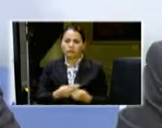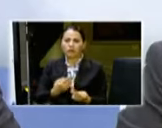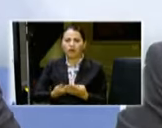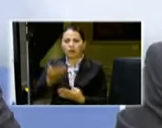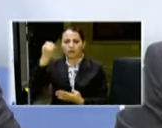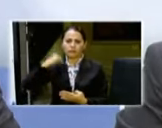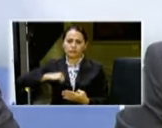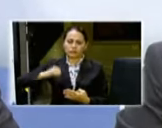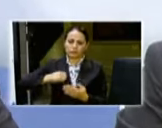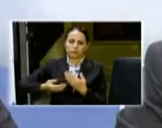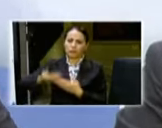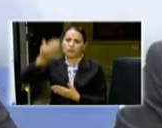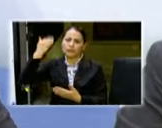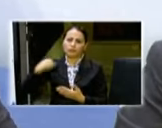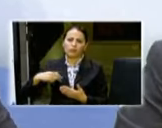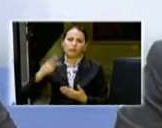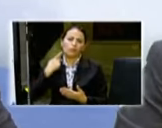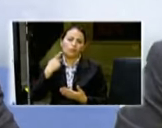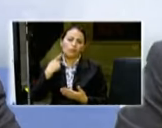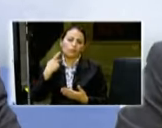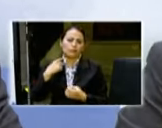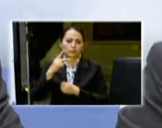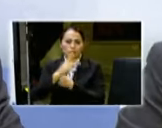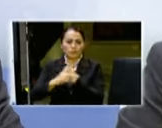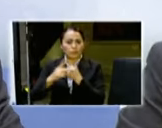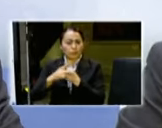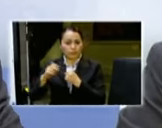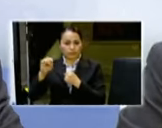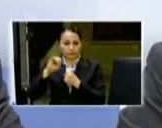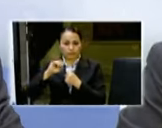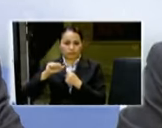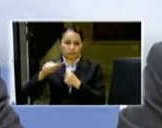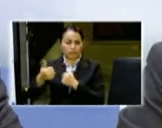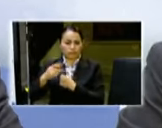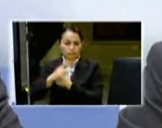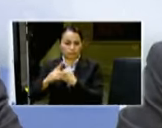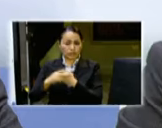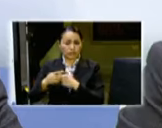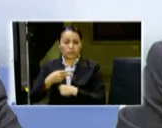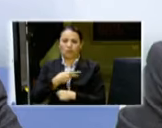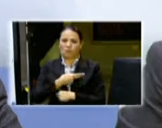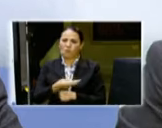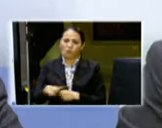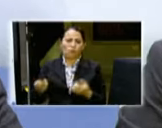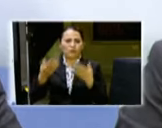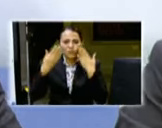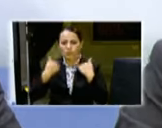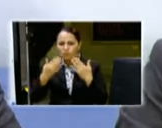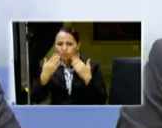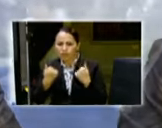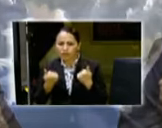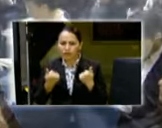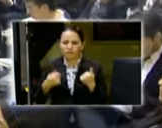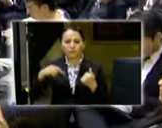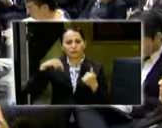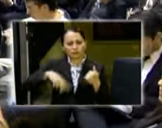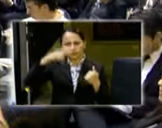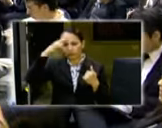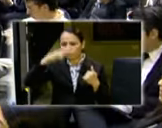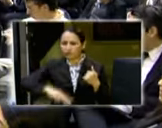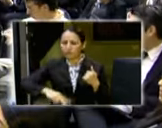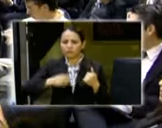pasado, una política exterior pobre es una pobre política exterior. Y a lo que me refiero en ese